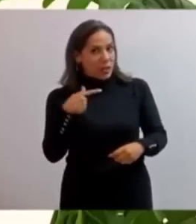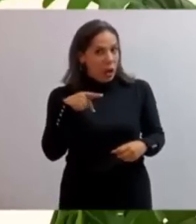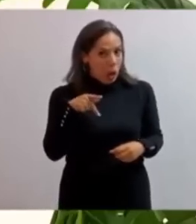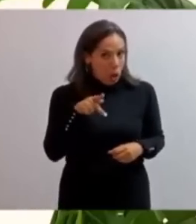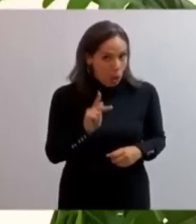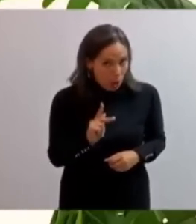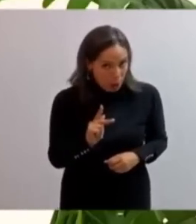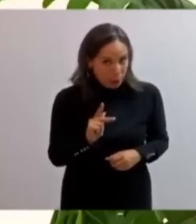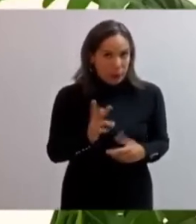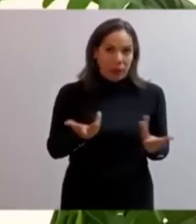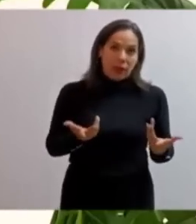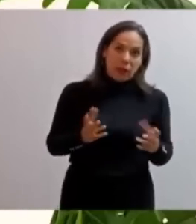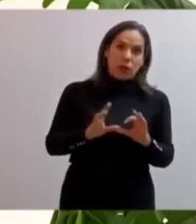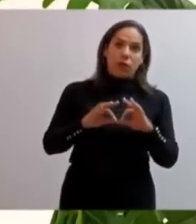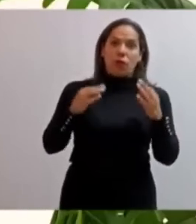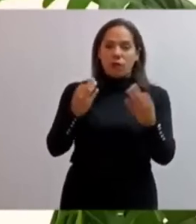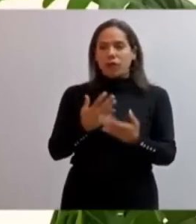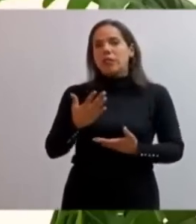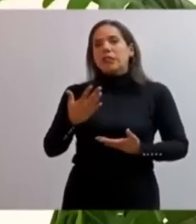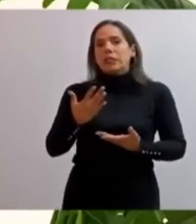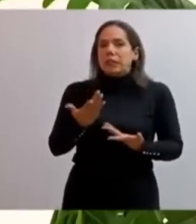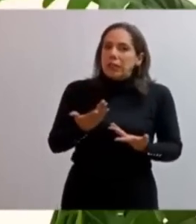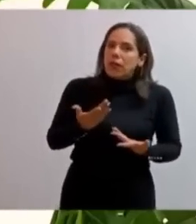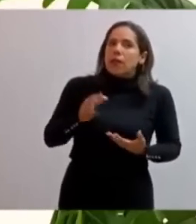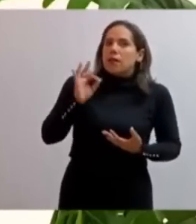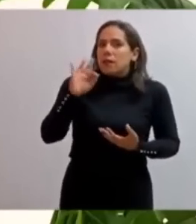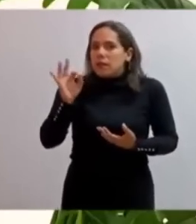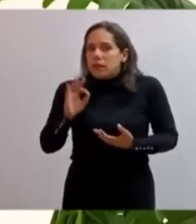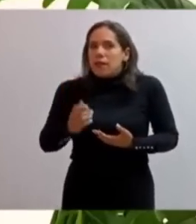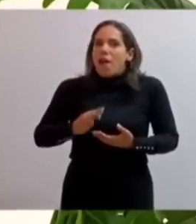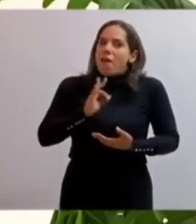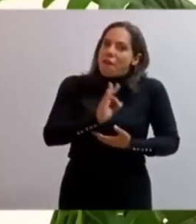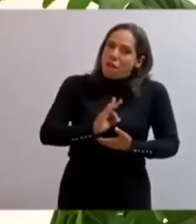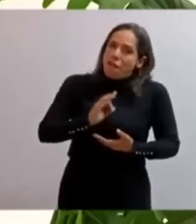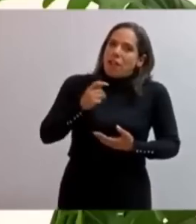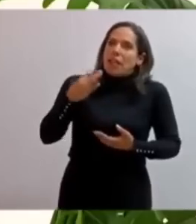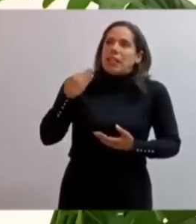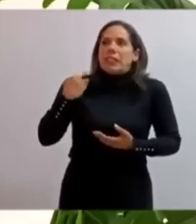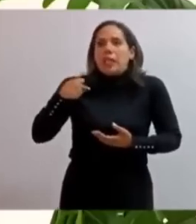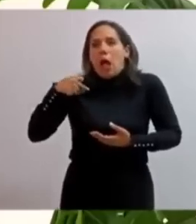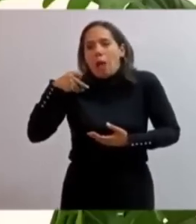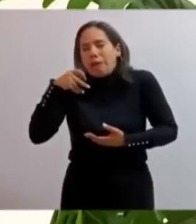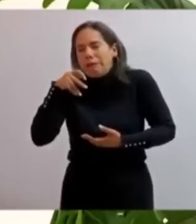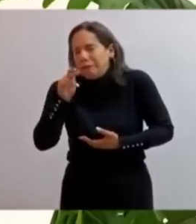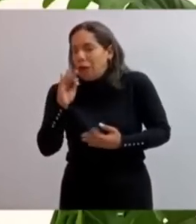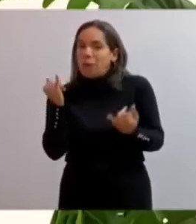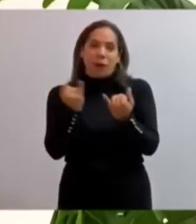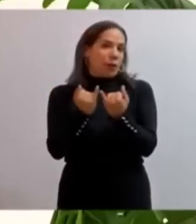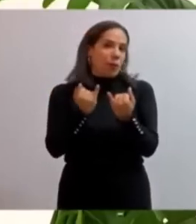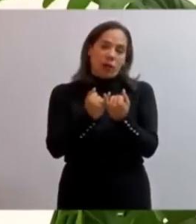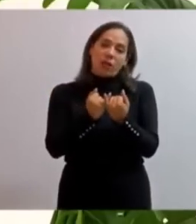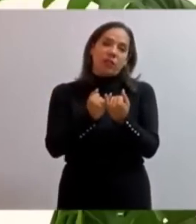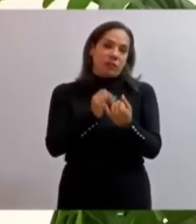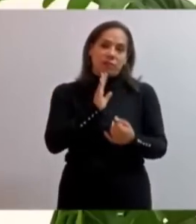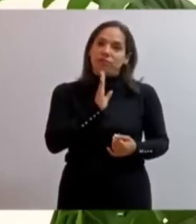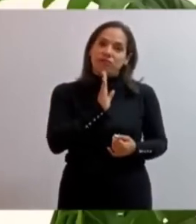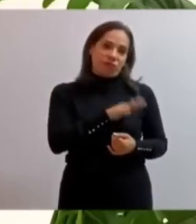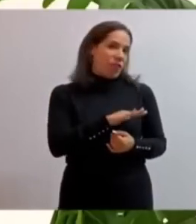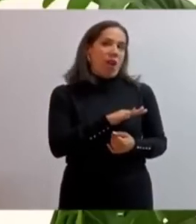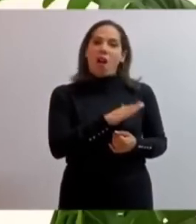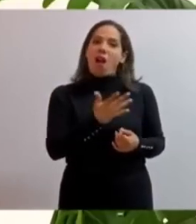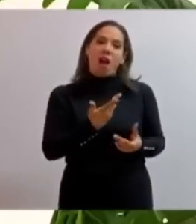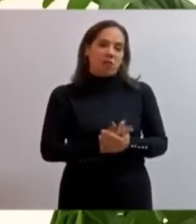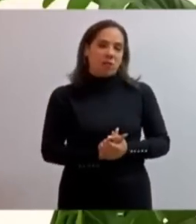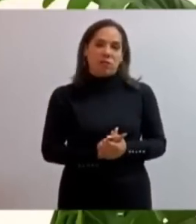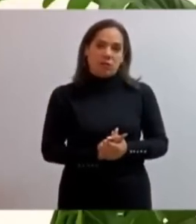tenemos situaciones muy satisfactorias, pero también tenemos situaciones muy insatisfactorias. Y las